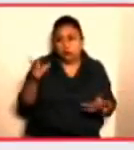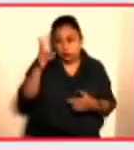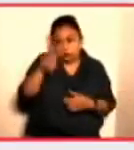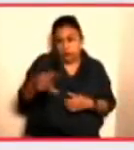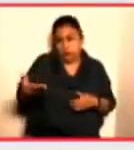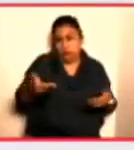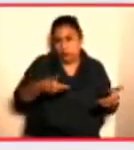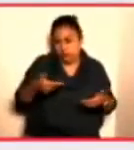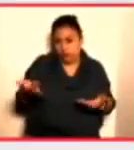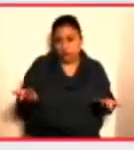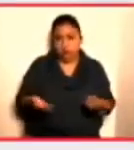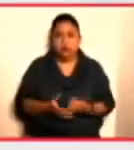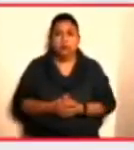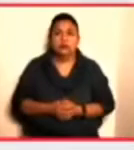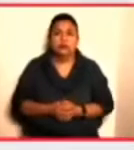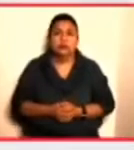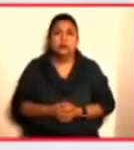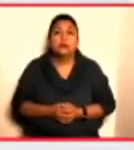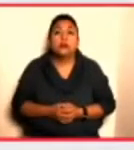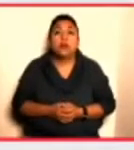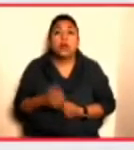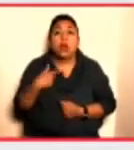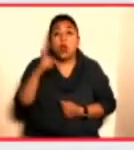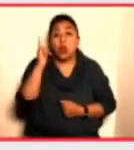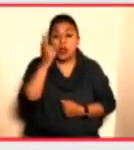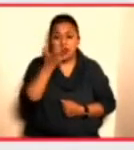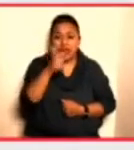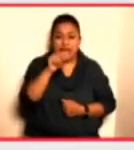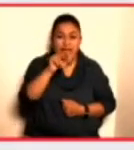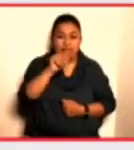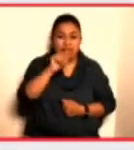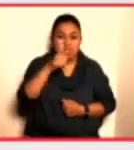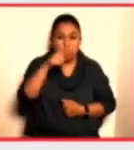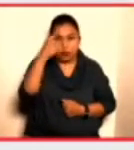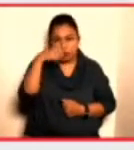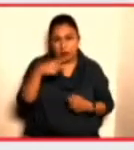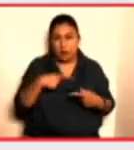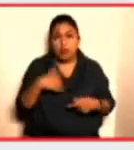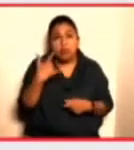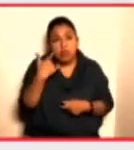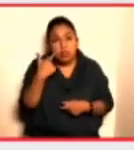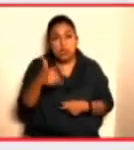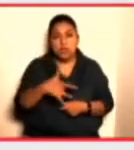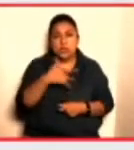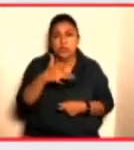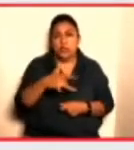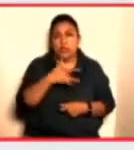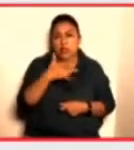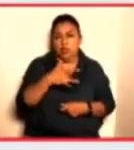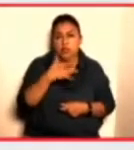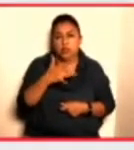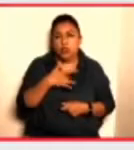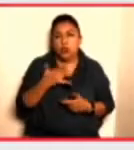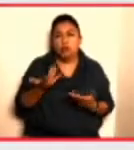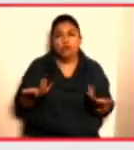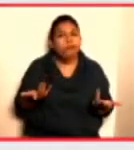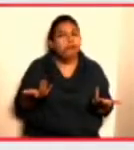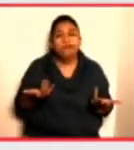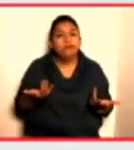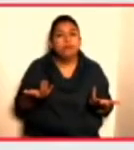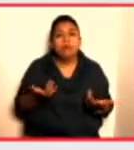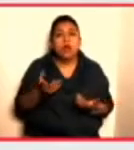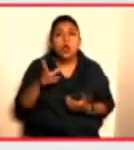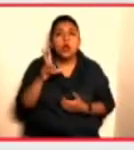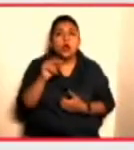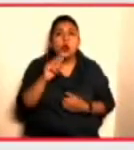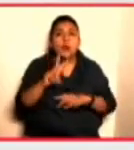pidiendo. Yo espero que esta Antígona para el espectador tenga de especial la sensación de que no está